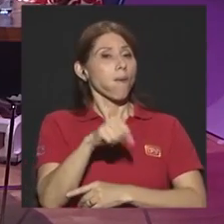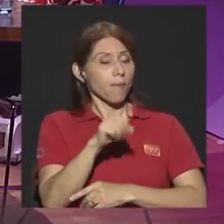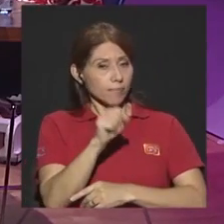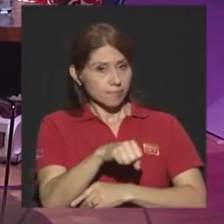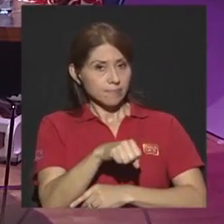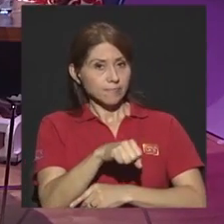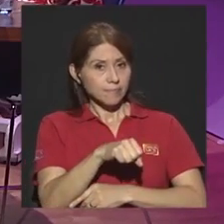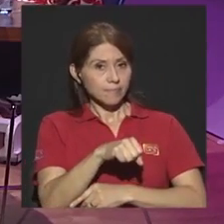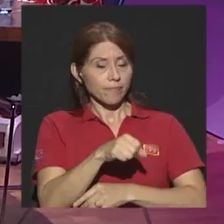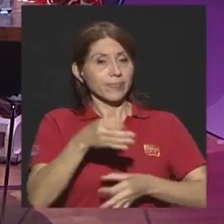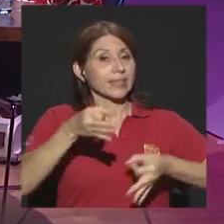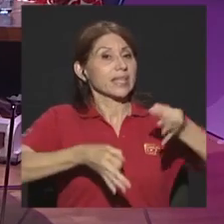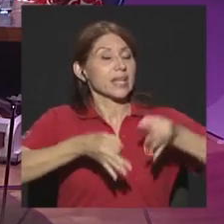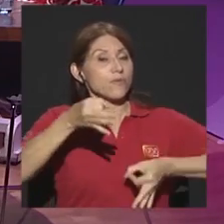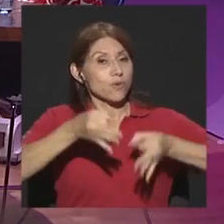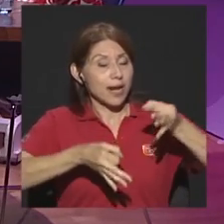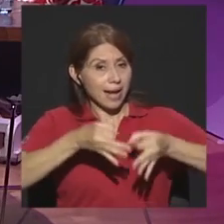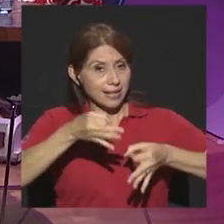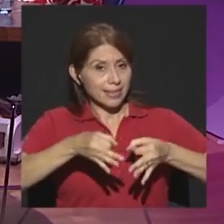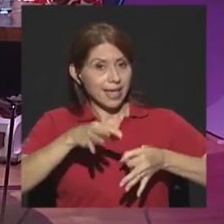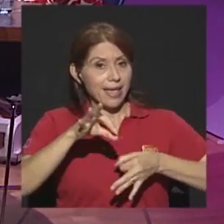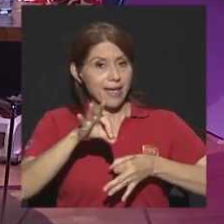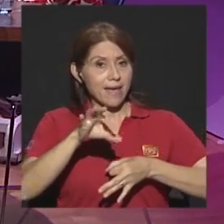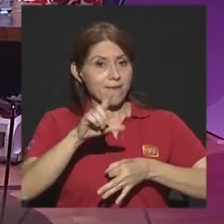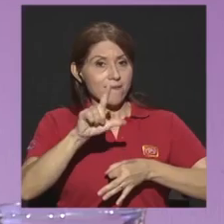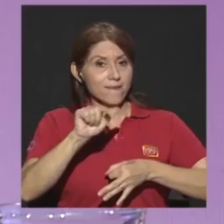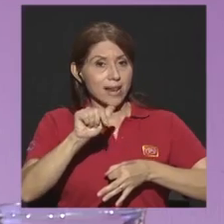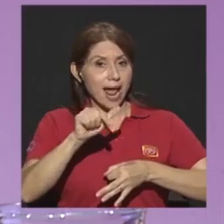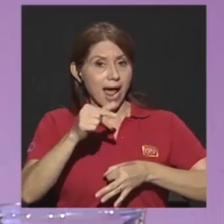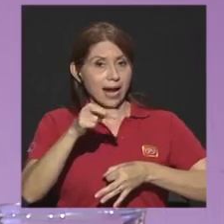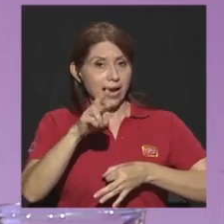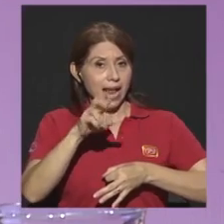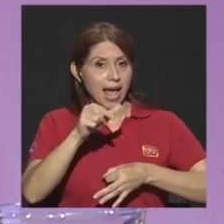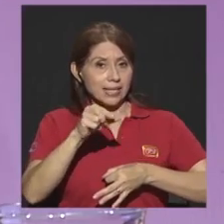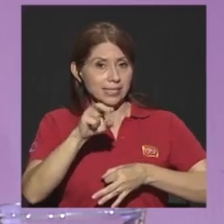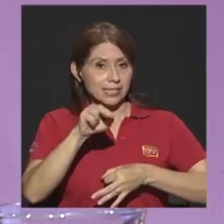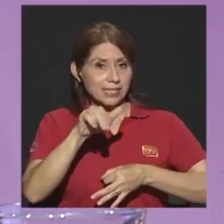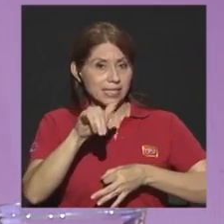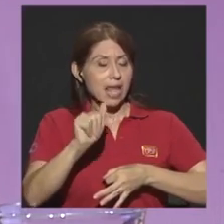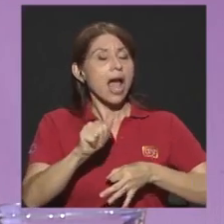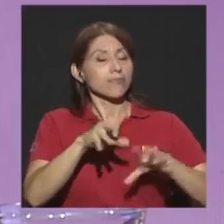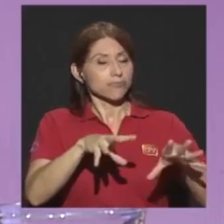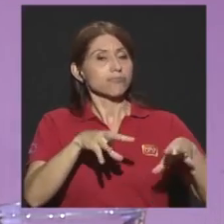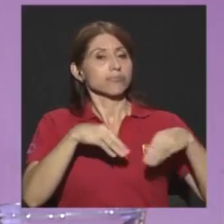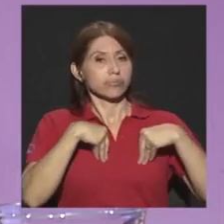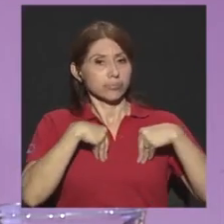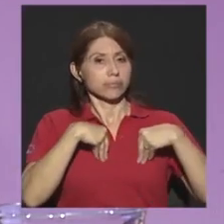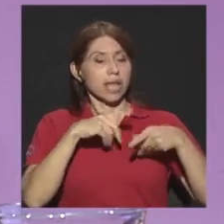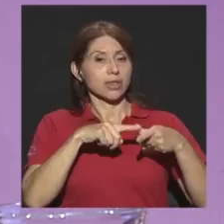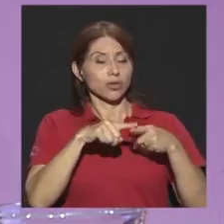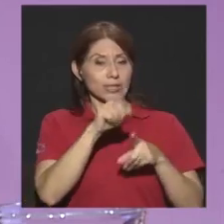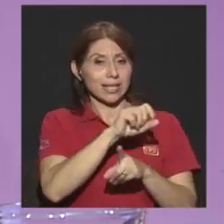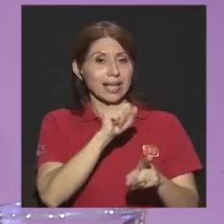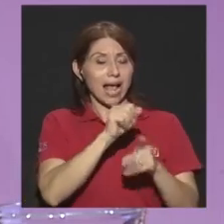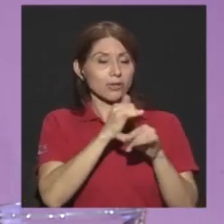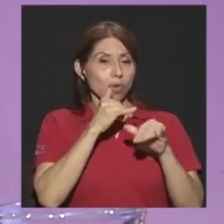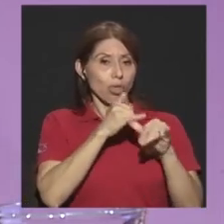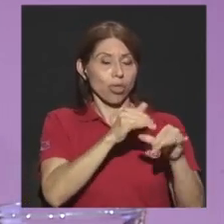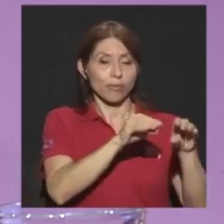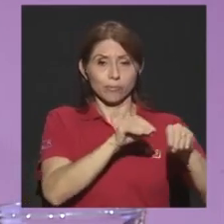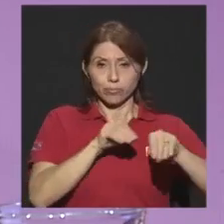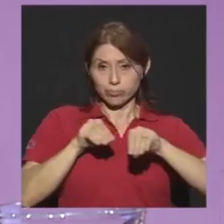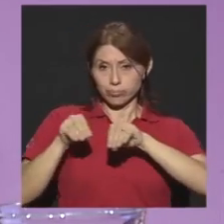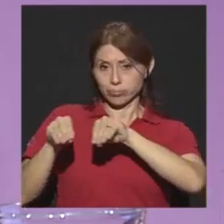El tribunal de flagrancia lo acoge y se pasa el proceso o el caso a los